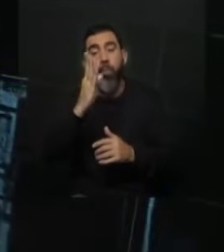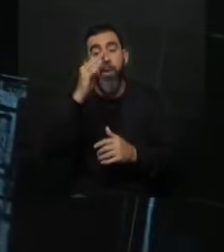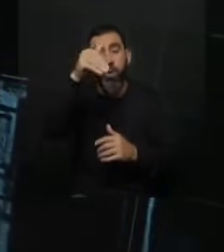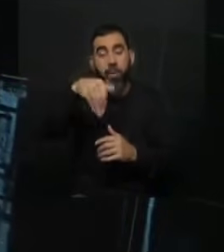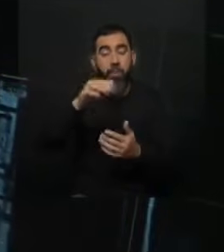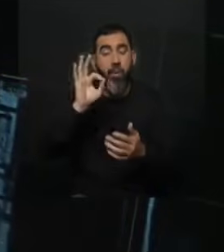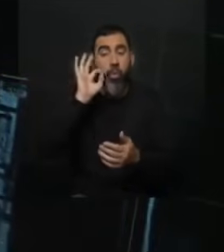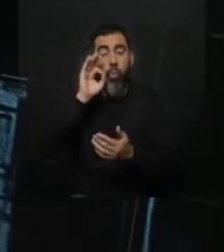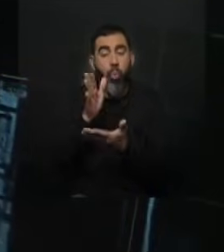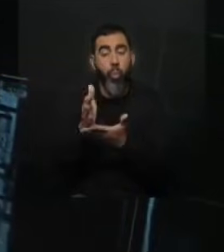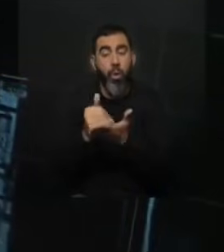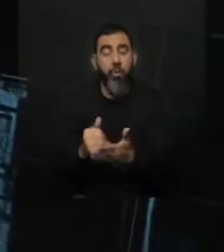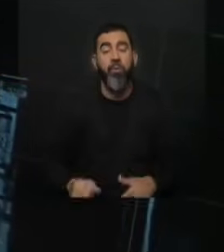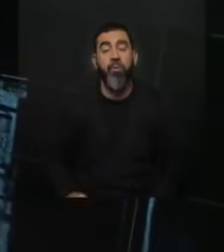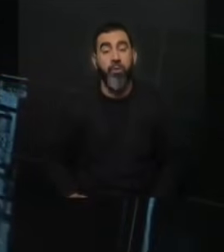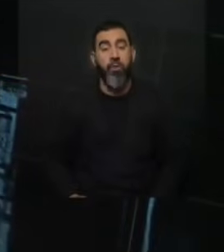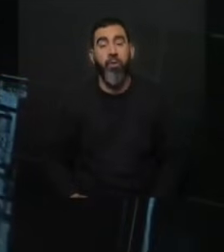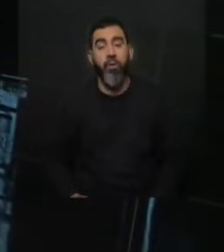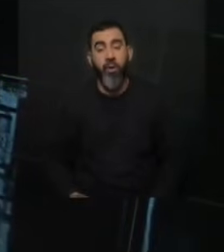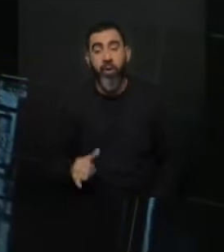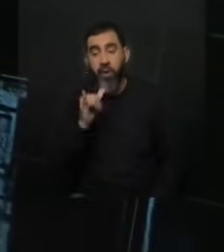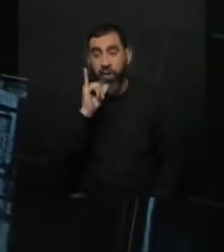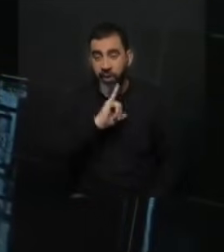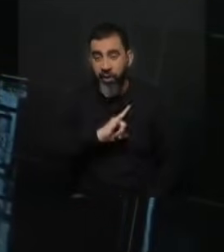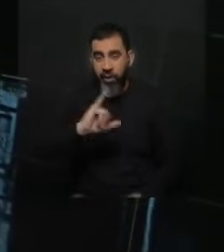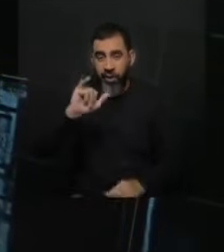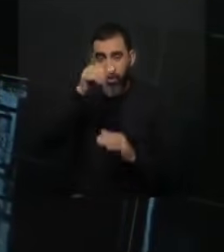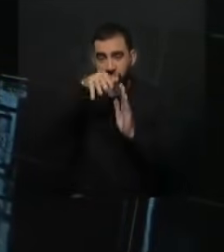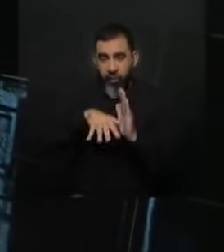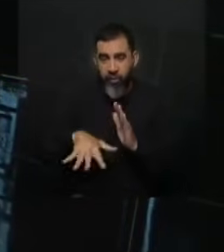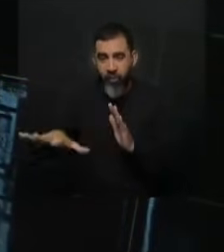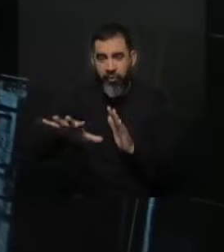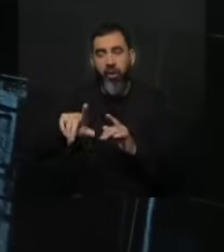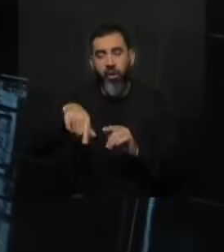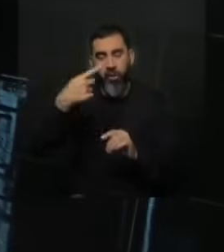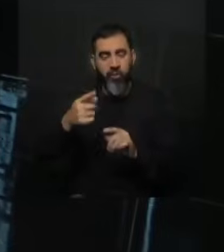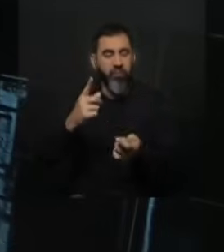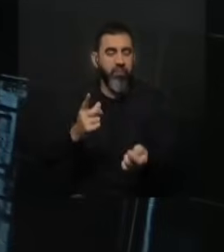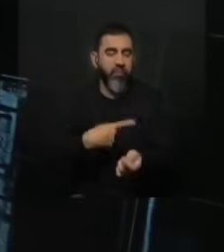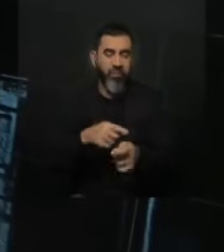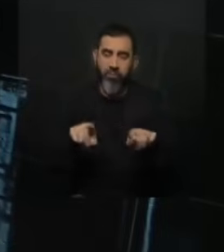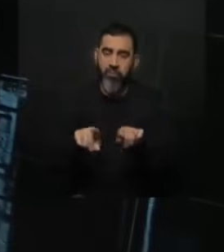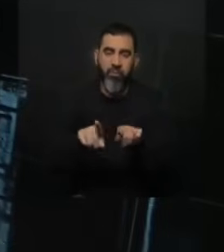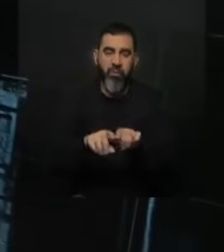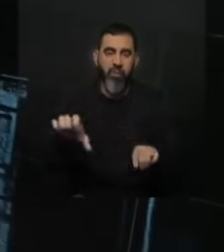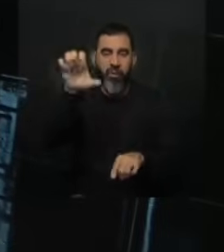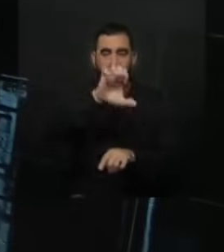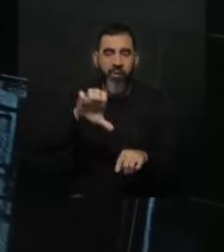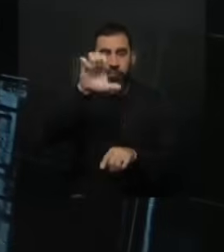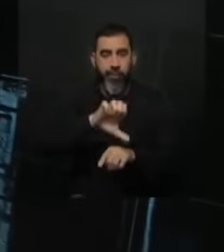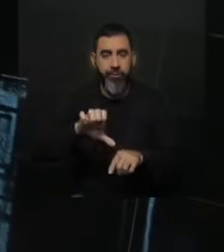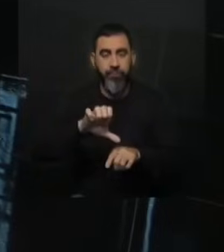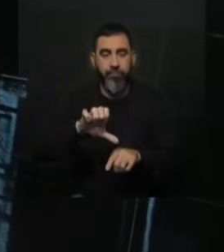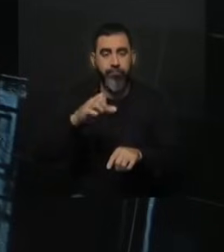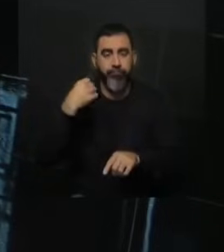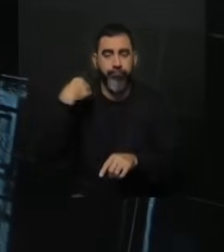decíamos en Pueblo Centenario denuncian que este derrame y otros es una práctica sistemática de las empresas de celulosa que